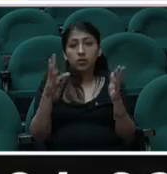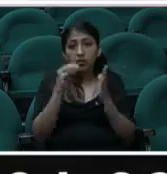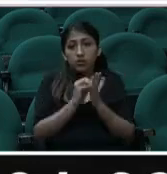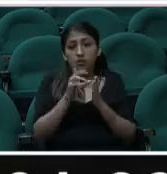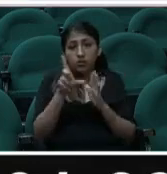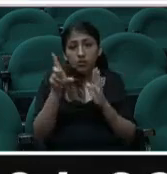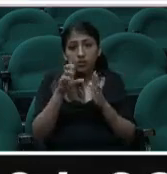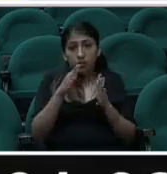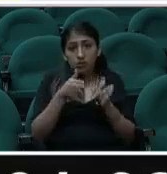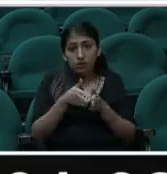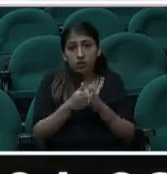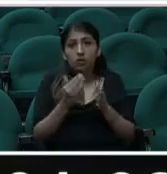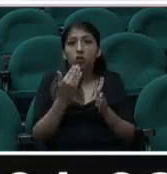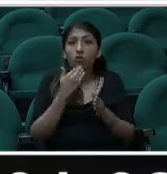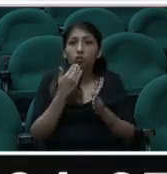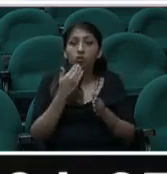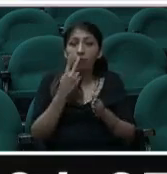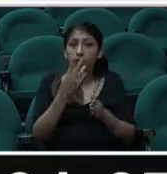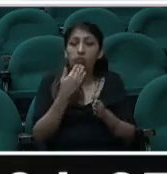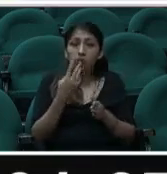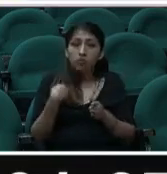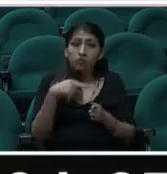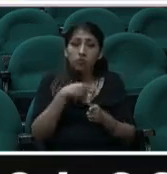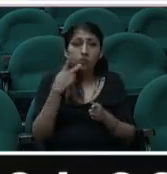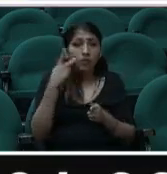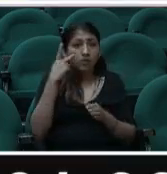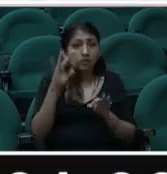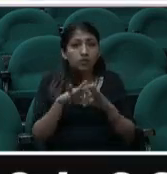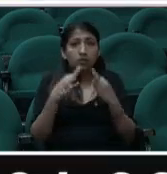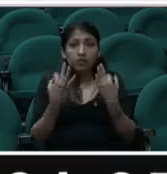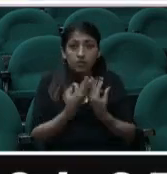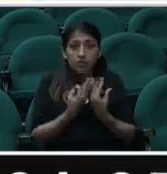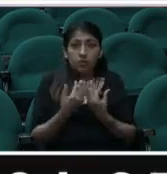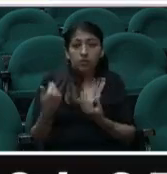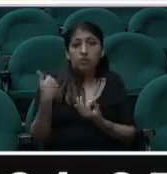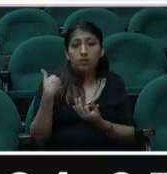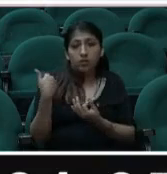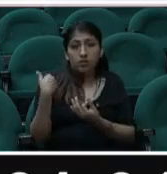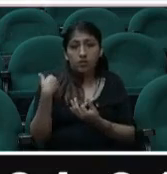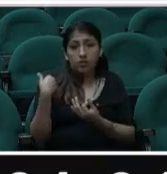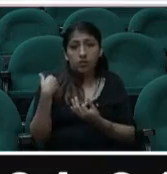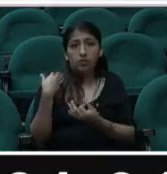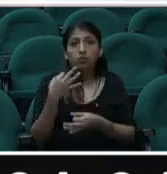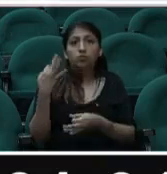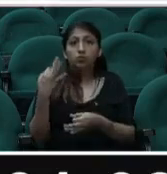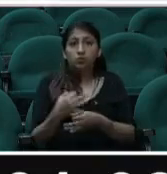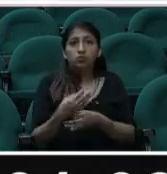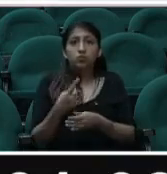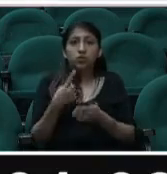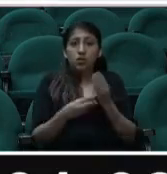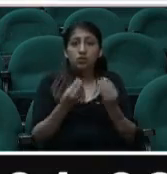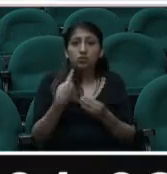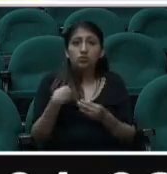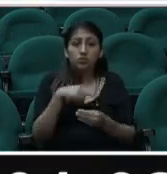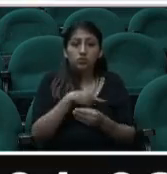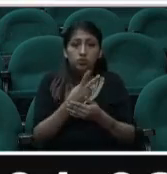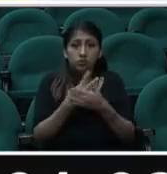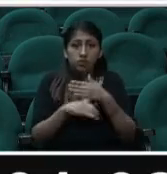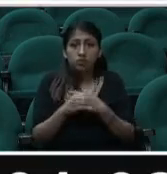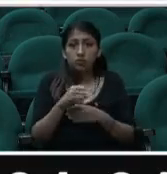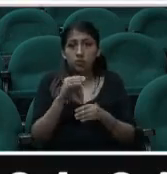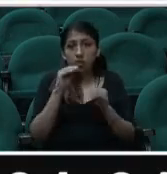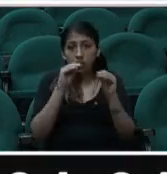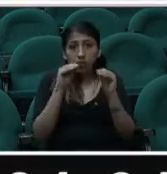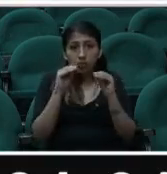dentro de la línea de ver como nosotros como padres de familia inicialmente tenemos justamente lo que hacer con nuestros hijos